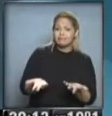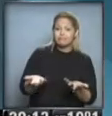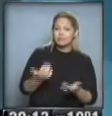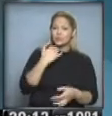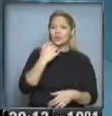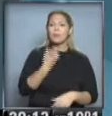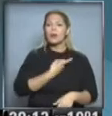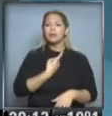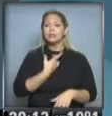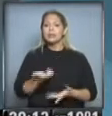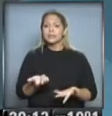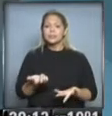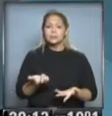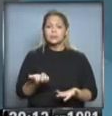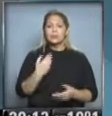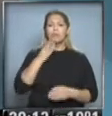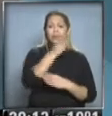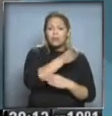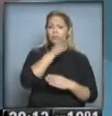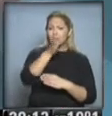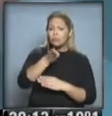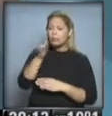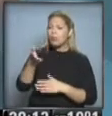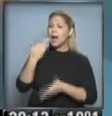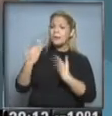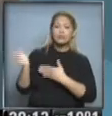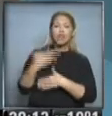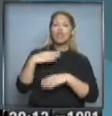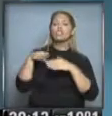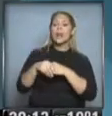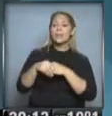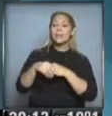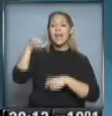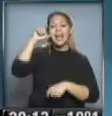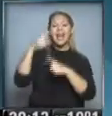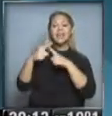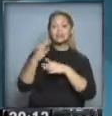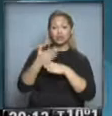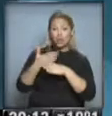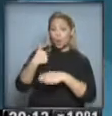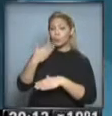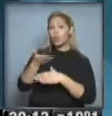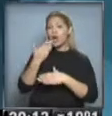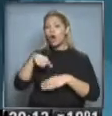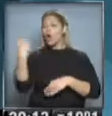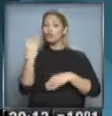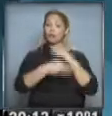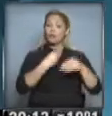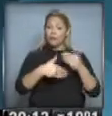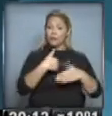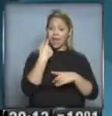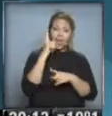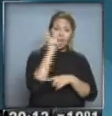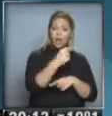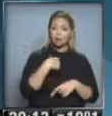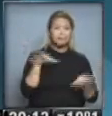¿no? Porque hemos ido a todos los amigos, a su expareja, a otros familiares que tiene